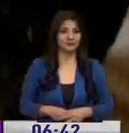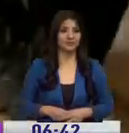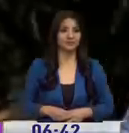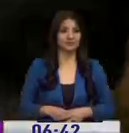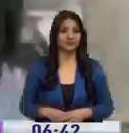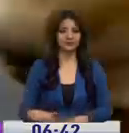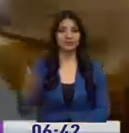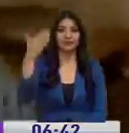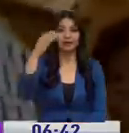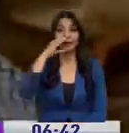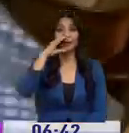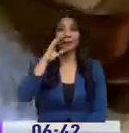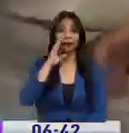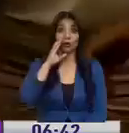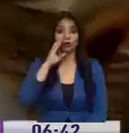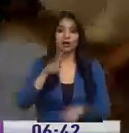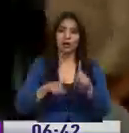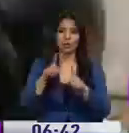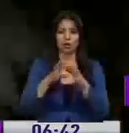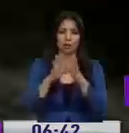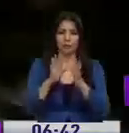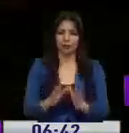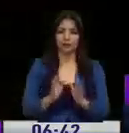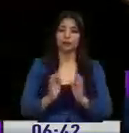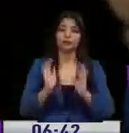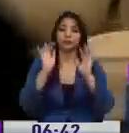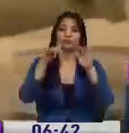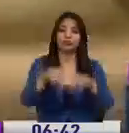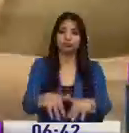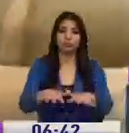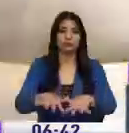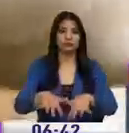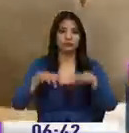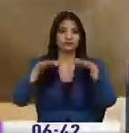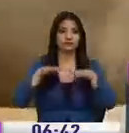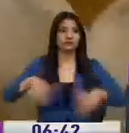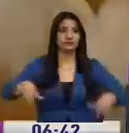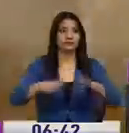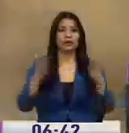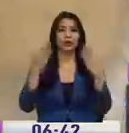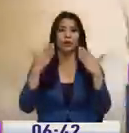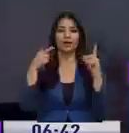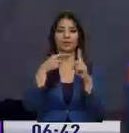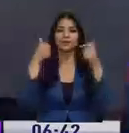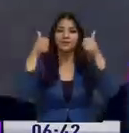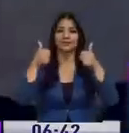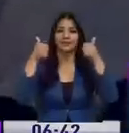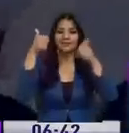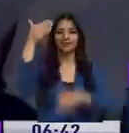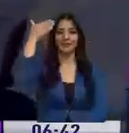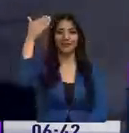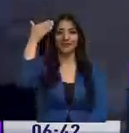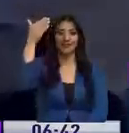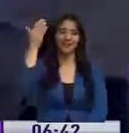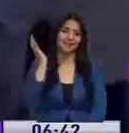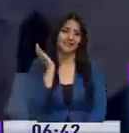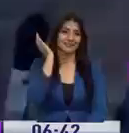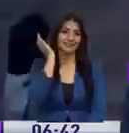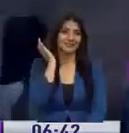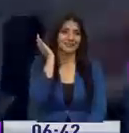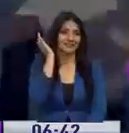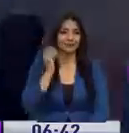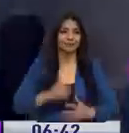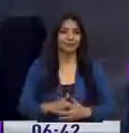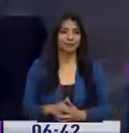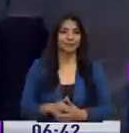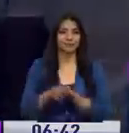Acompañada del alcalde Jaime Nebot y de varios coidearios, arribó al Centro de Convenciones del Puerto Principal la candidata a la alcaldía de Guayaquil, Cintia Viteri. En